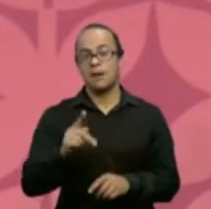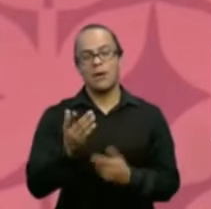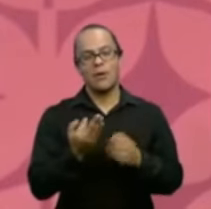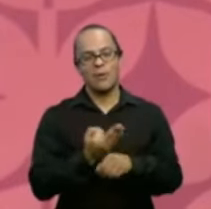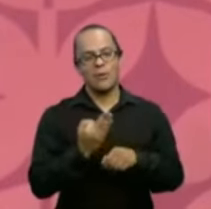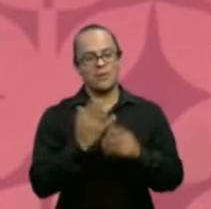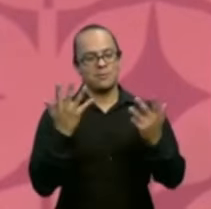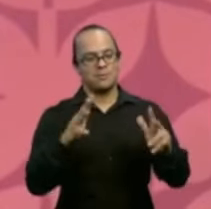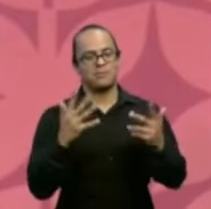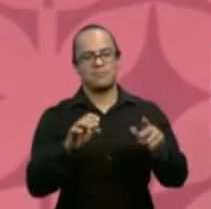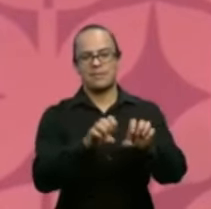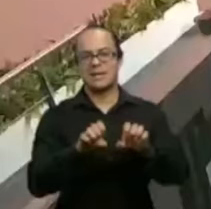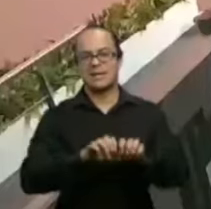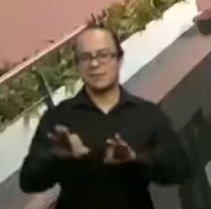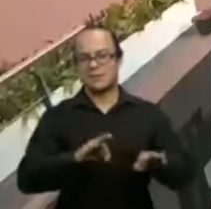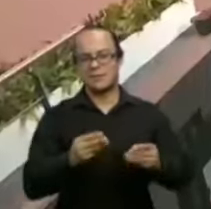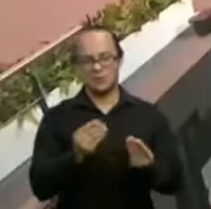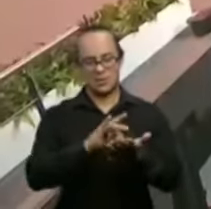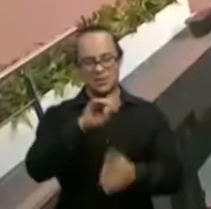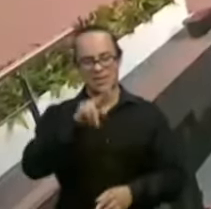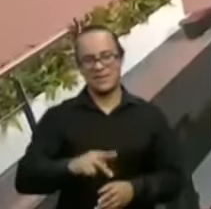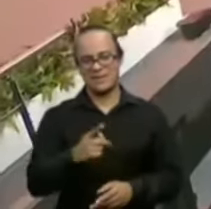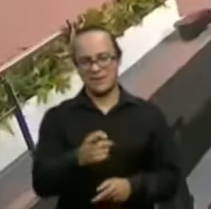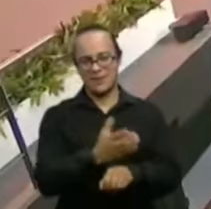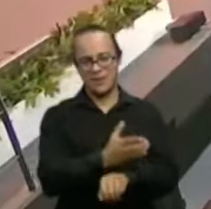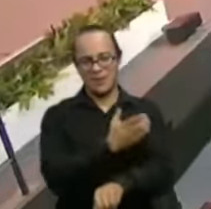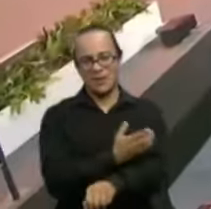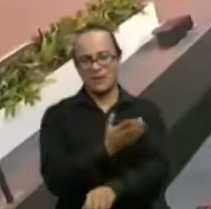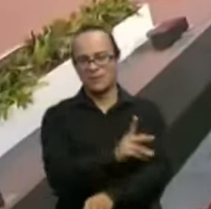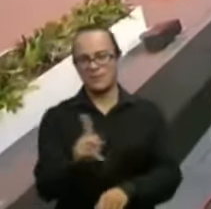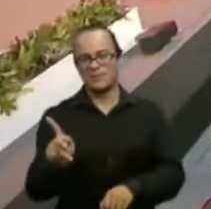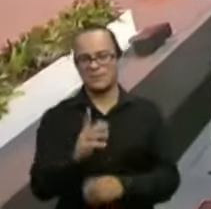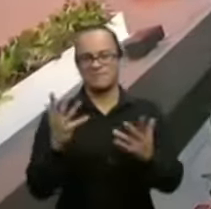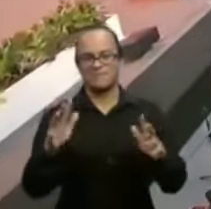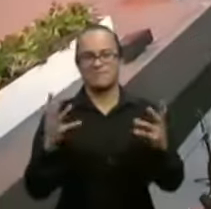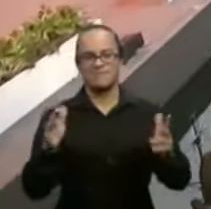los integrantes de gabinete. Muchas gracias, compañeros.